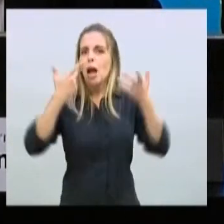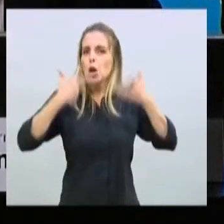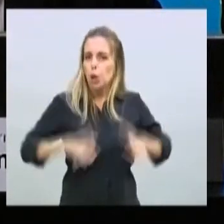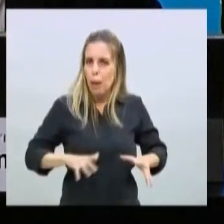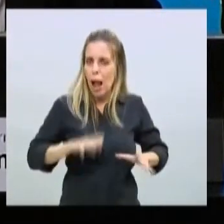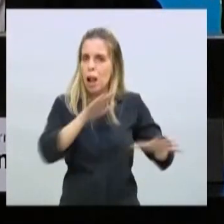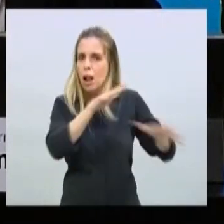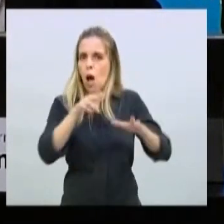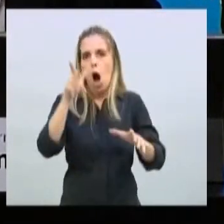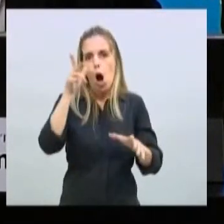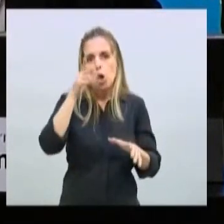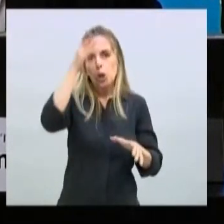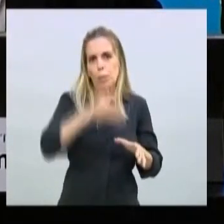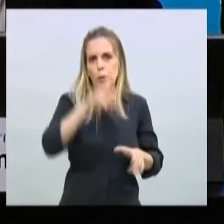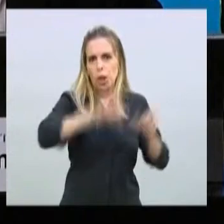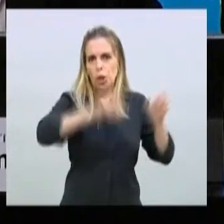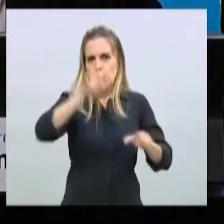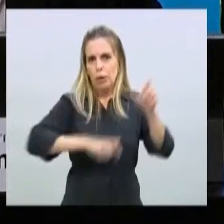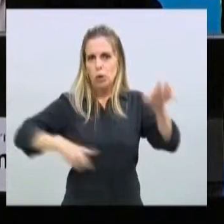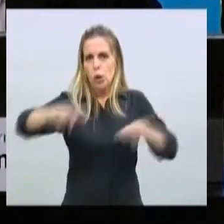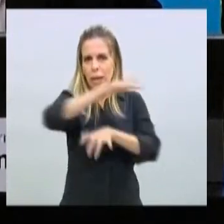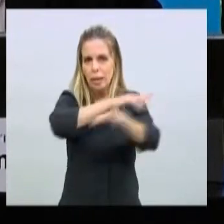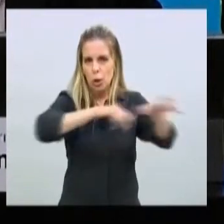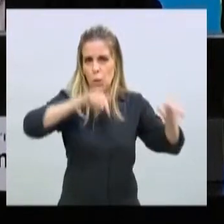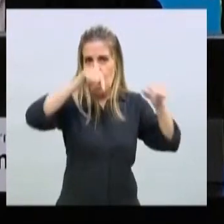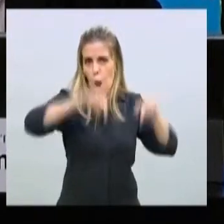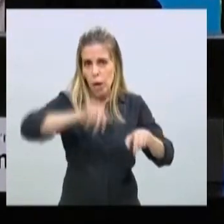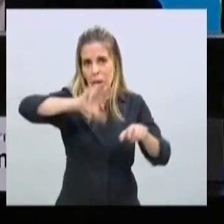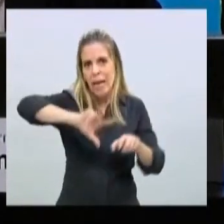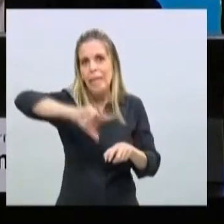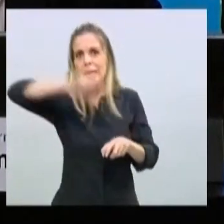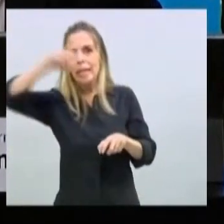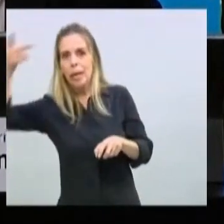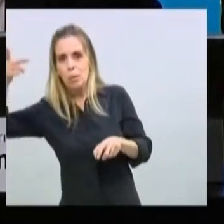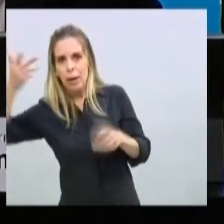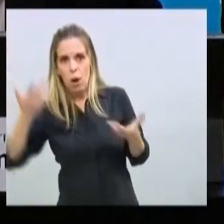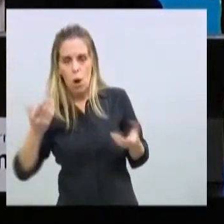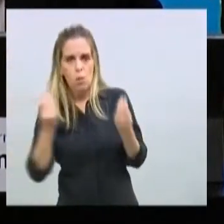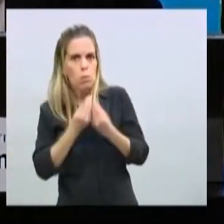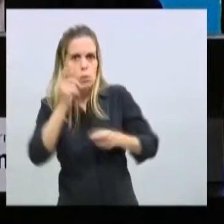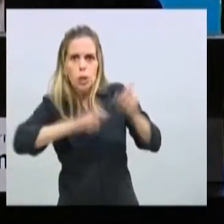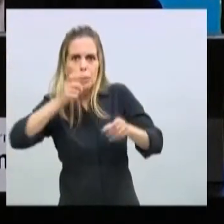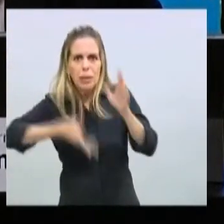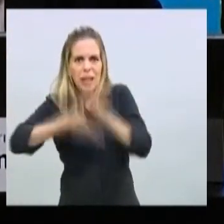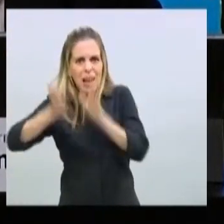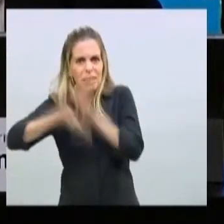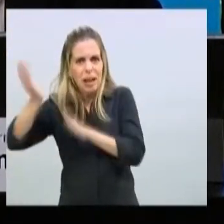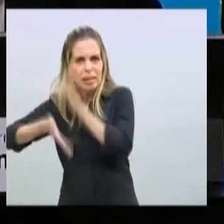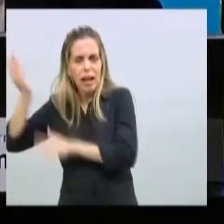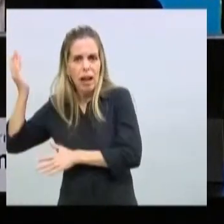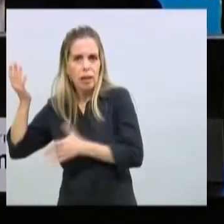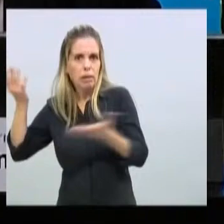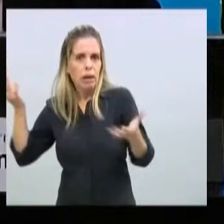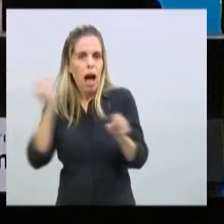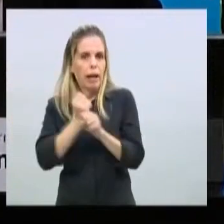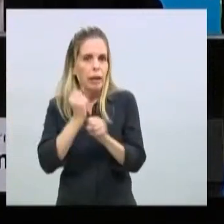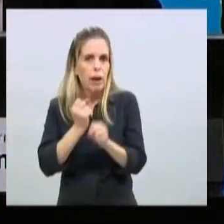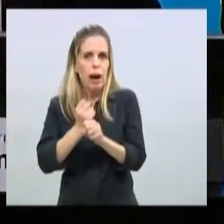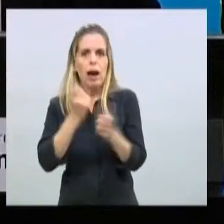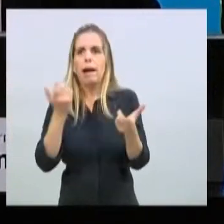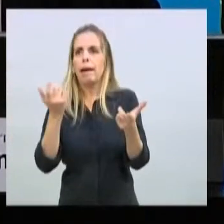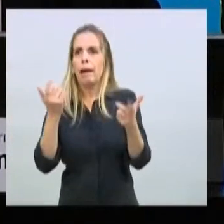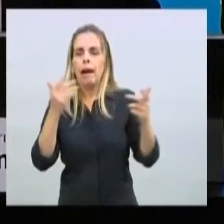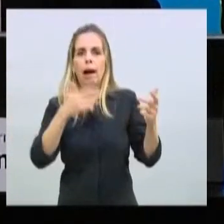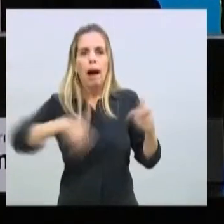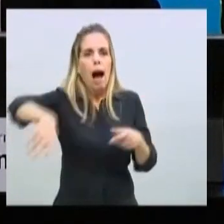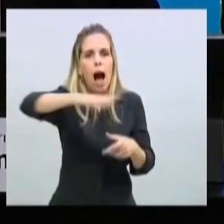el 25 y 30. O sea, se triplicó la movilidad en la Ciudad de Buenos Aires, que es algo que todos perciben, ¿no? Eso produce que se han